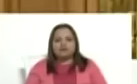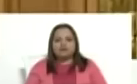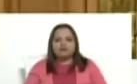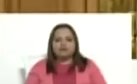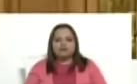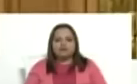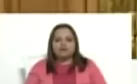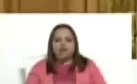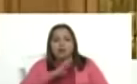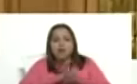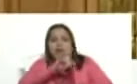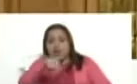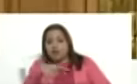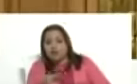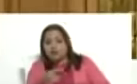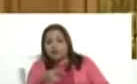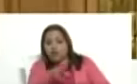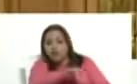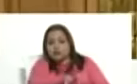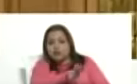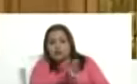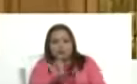Porque después que los usan, ya no sirven.